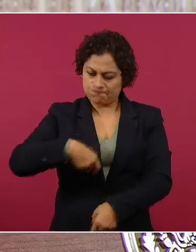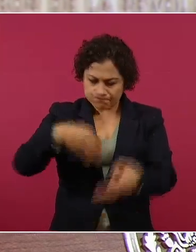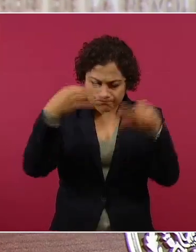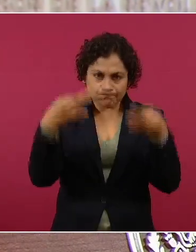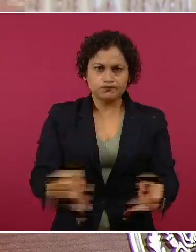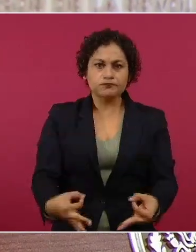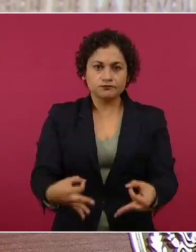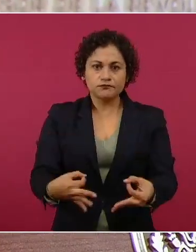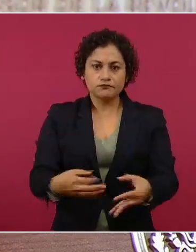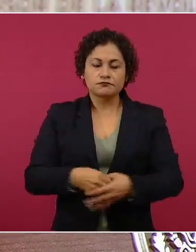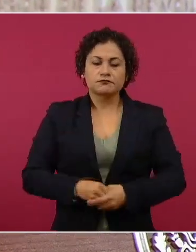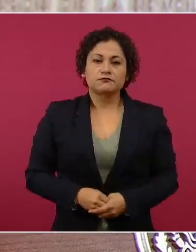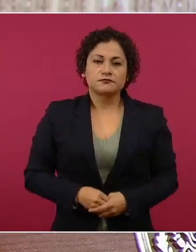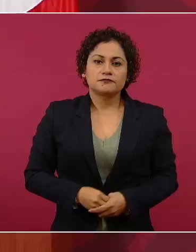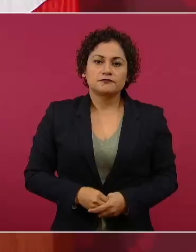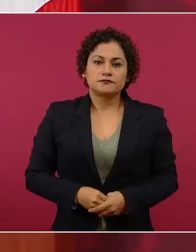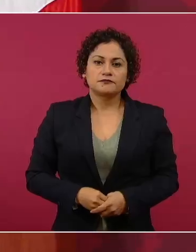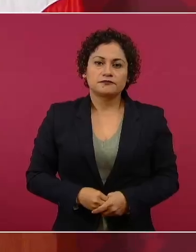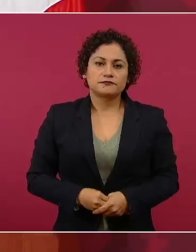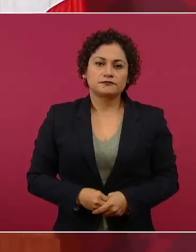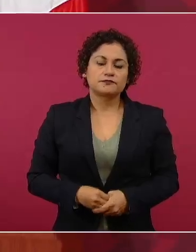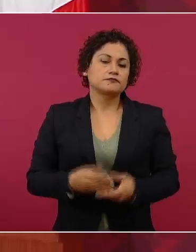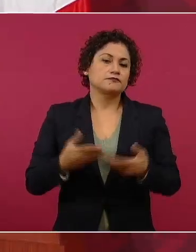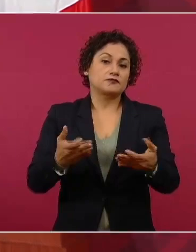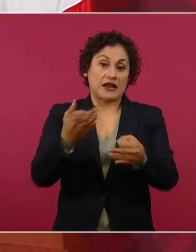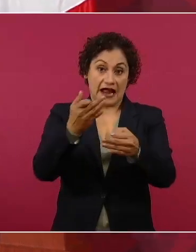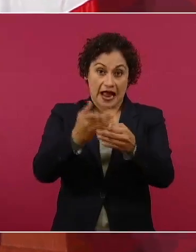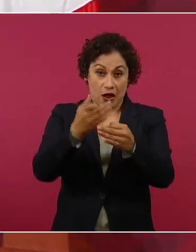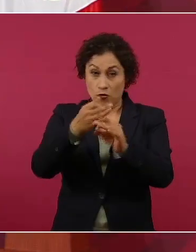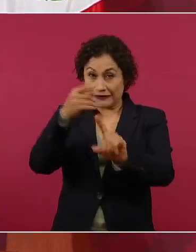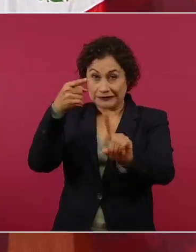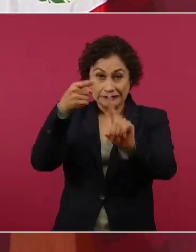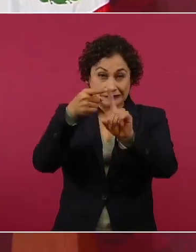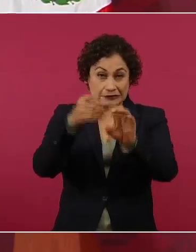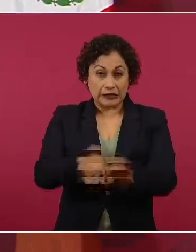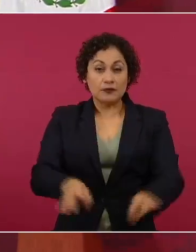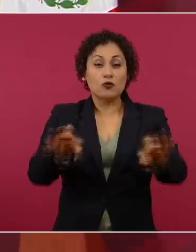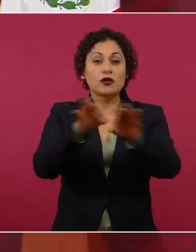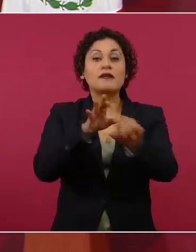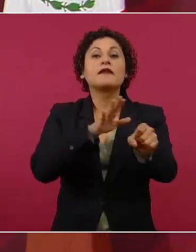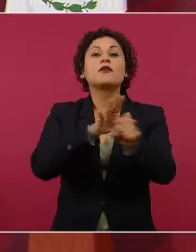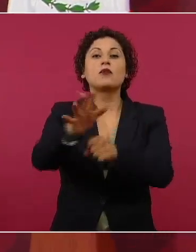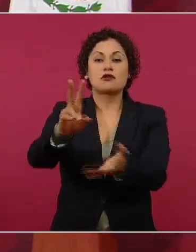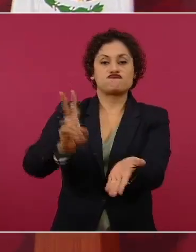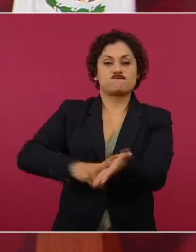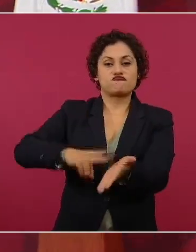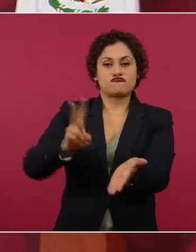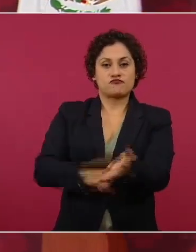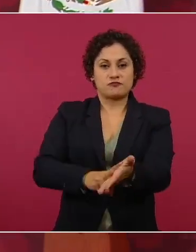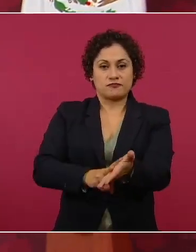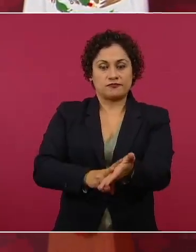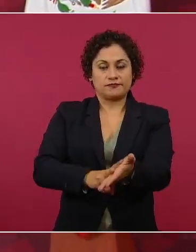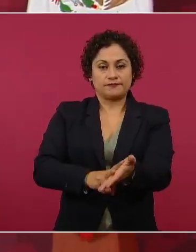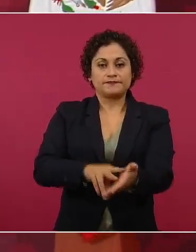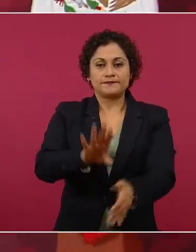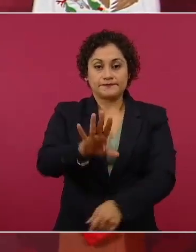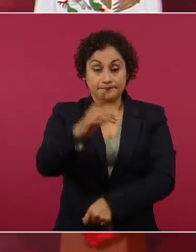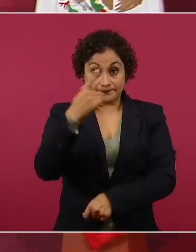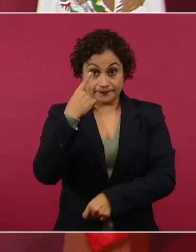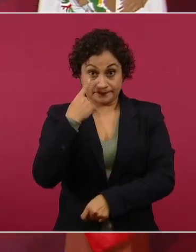Entonces, lo que nos importa son los principios. Cuando uno tiene que decidir